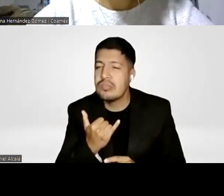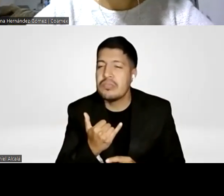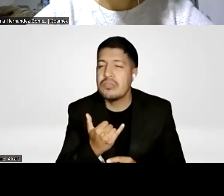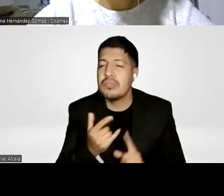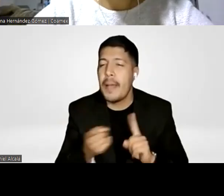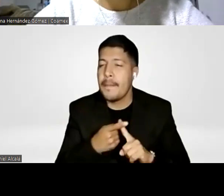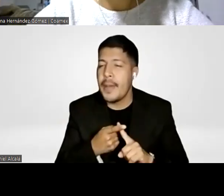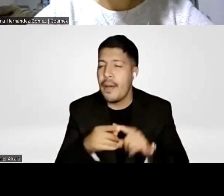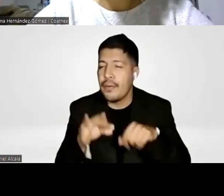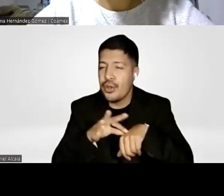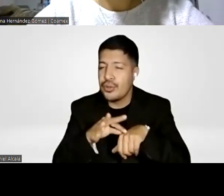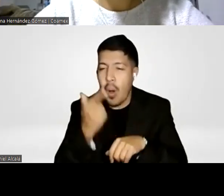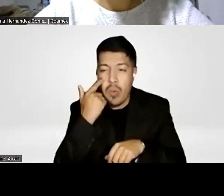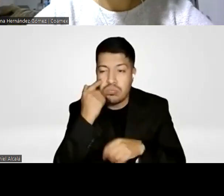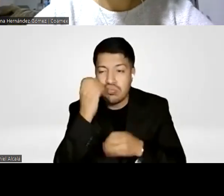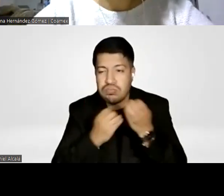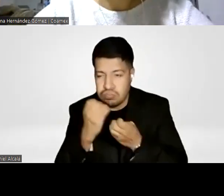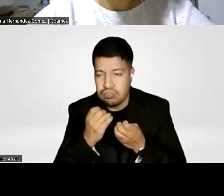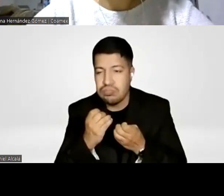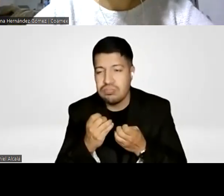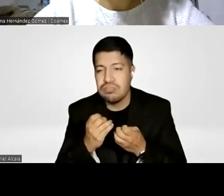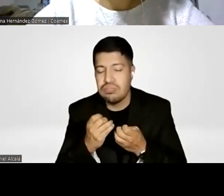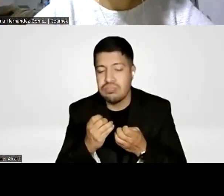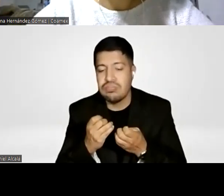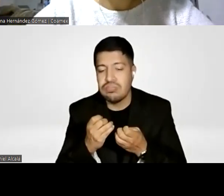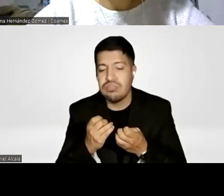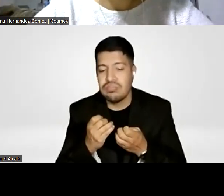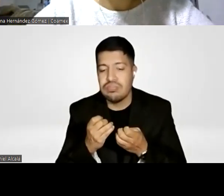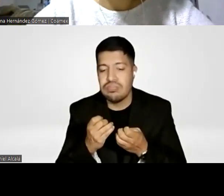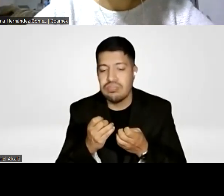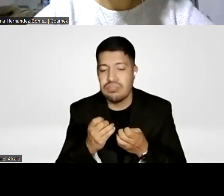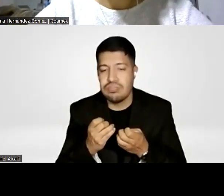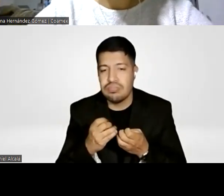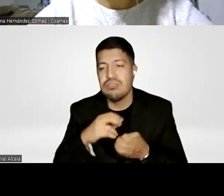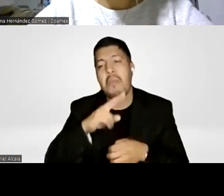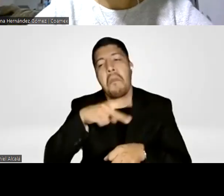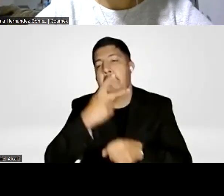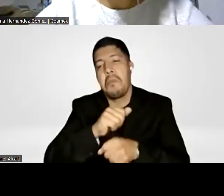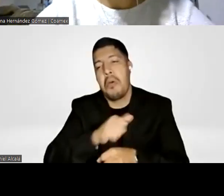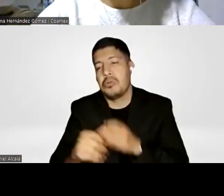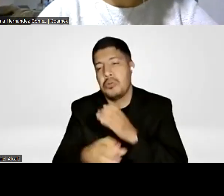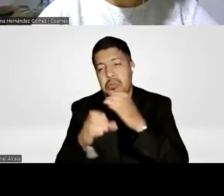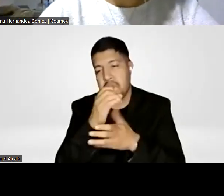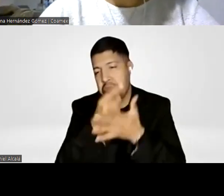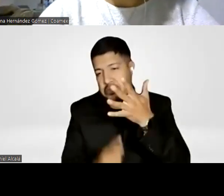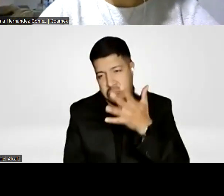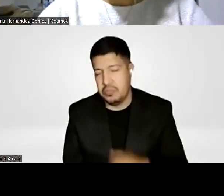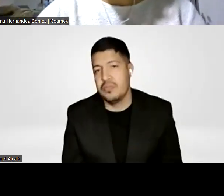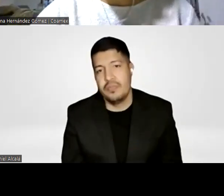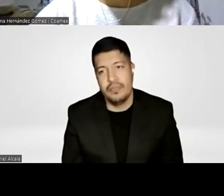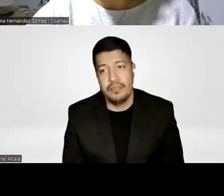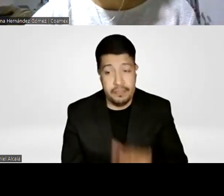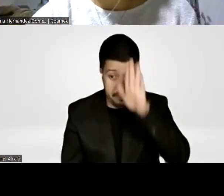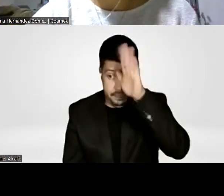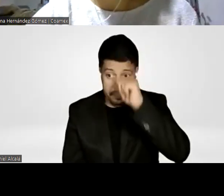lo valorara primero un oftalmólogo pediátrico y ya con base a eso, pues de ahí partir a todo lo demás. Ujú. De acuerdo, muchas